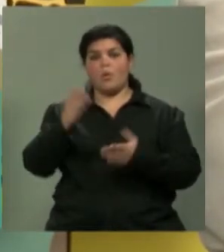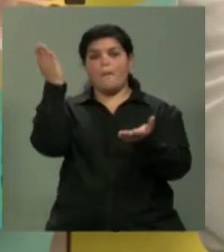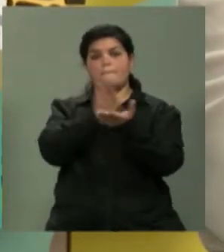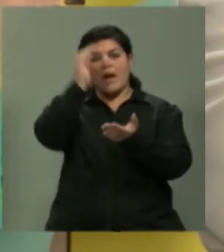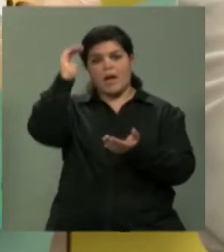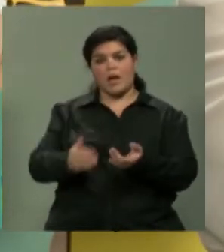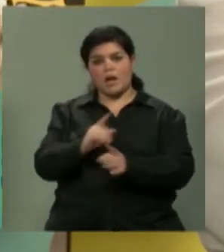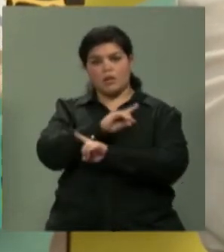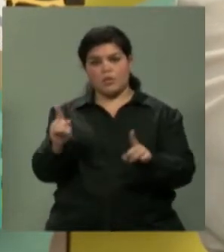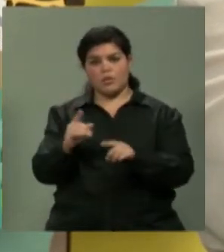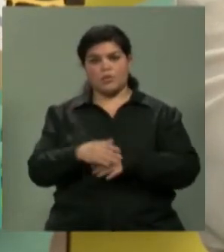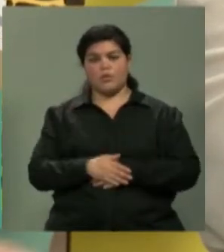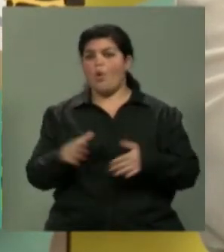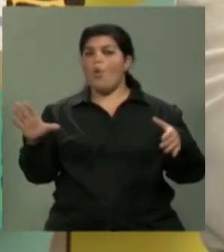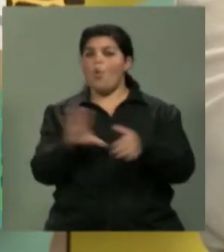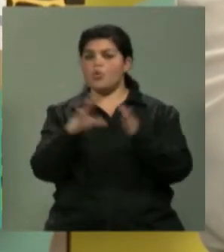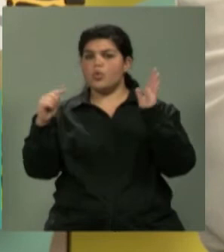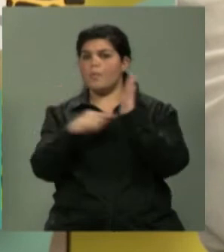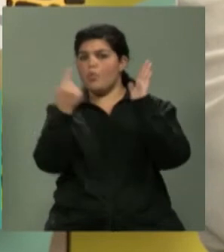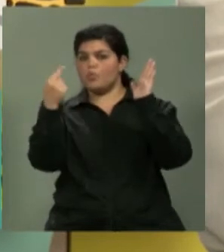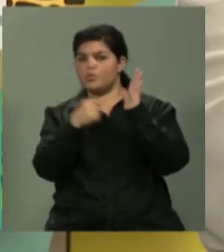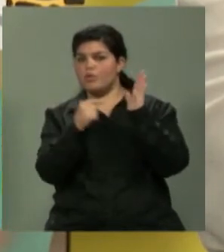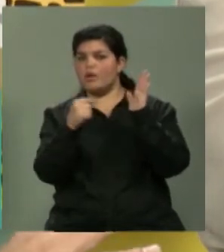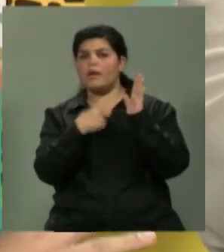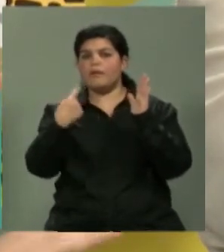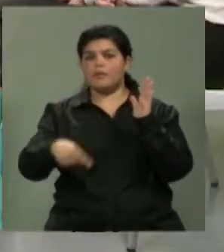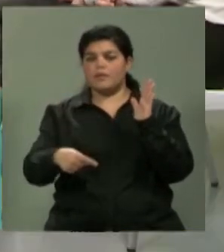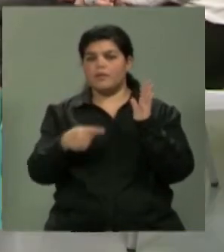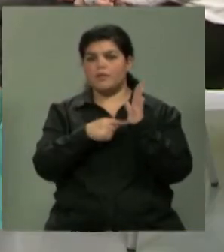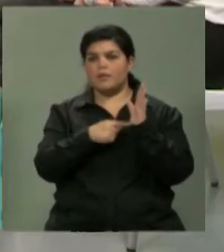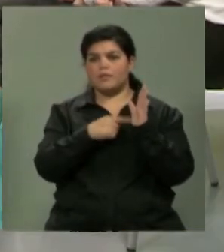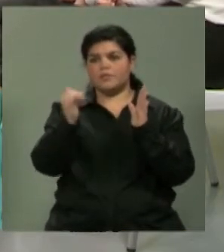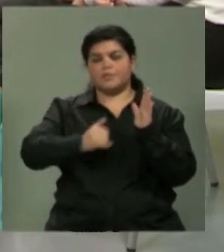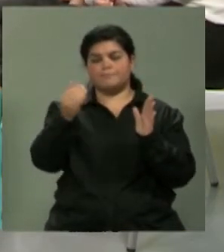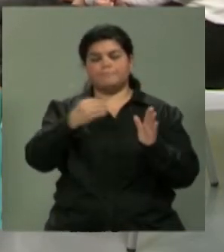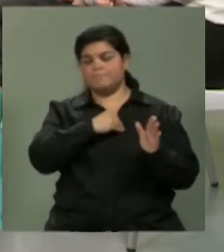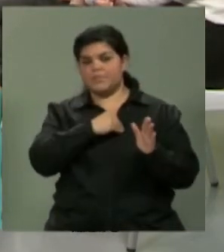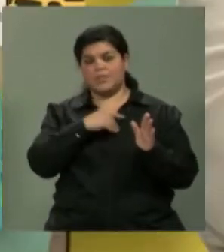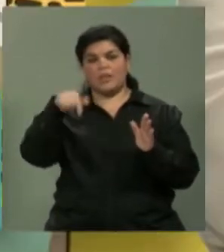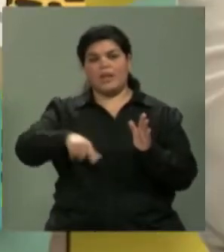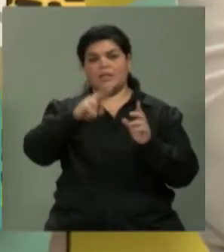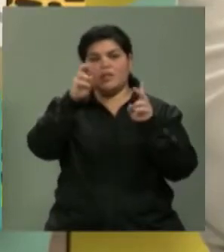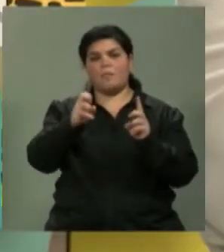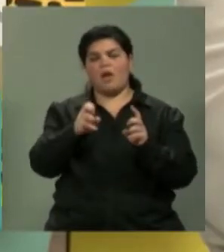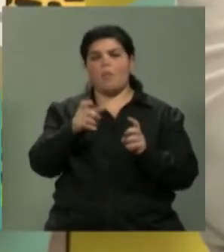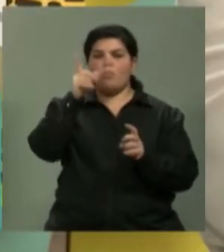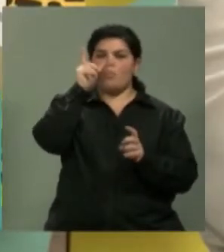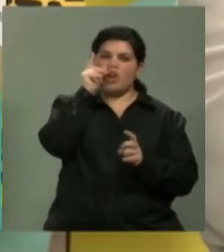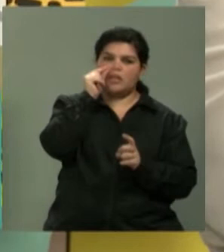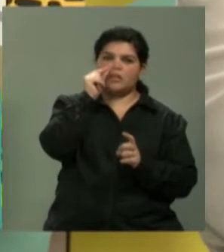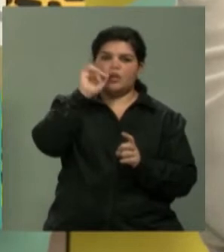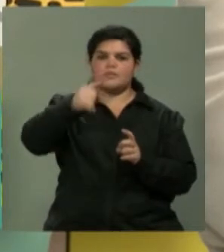se frenó justamente por ese punto, netamente, aunque no le guste a Baldo, lamentablemente por cuestiones políticas, de ventajismo o no ventajismo, y